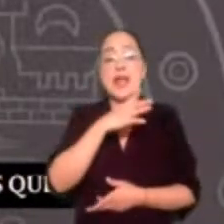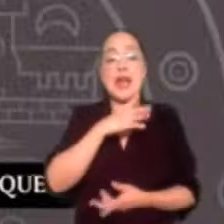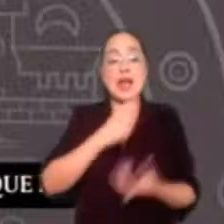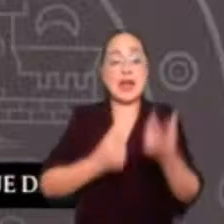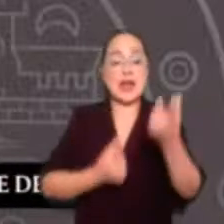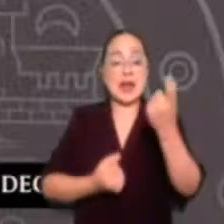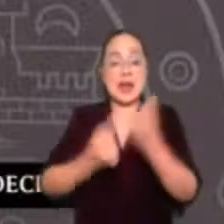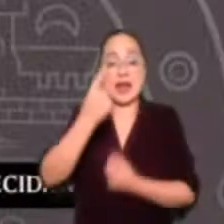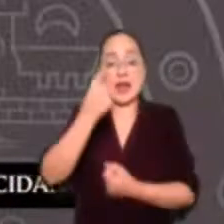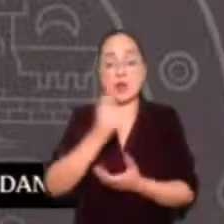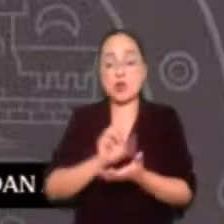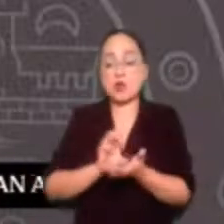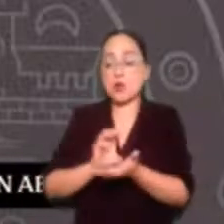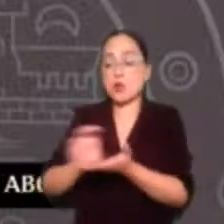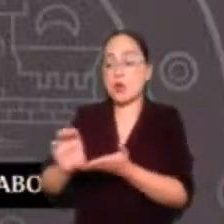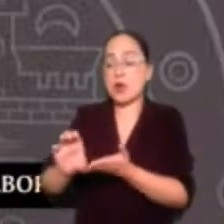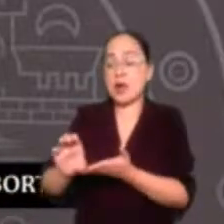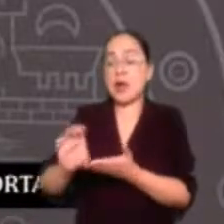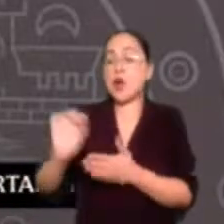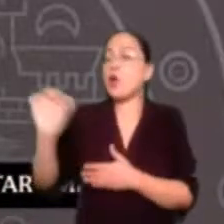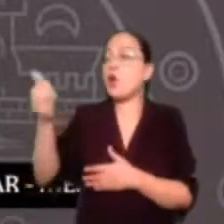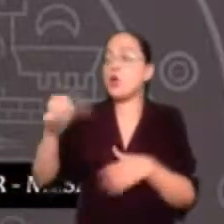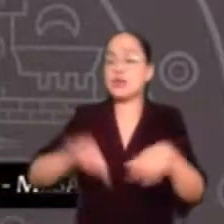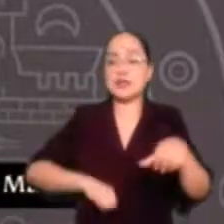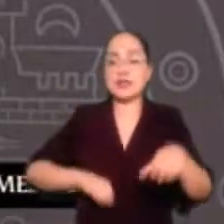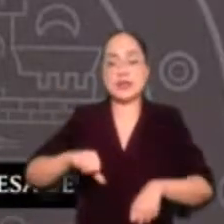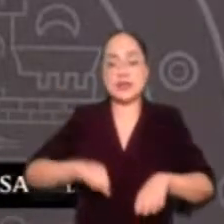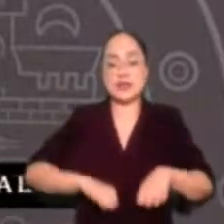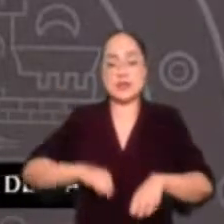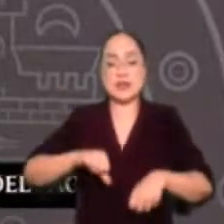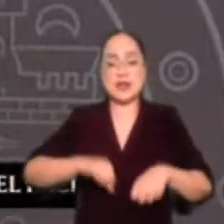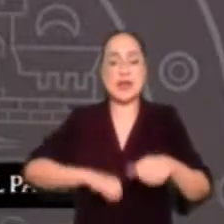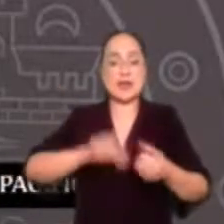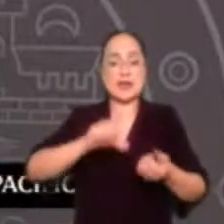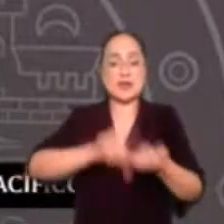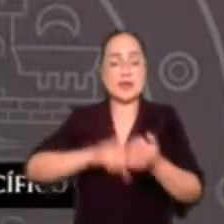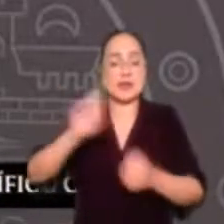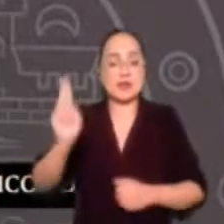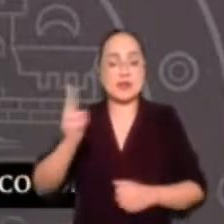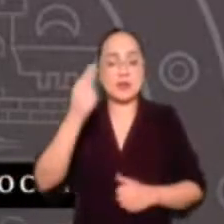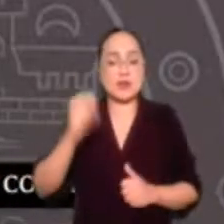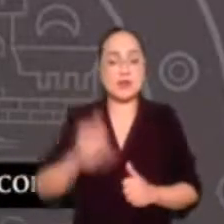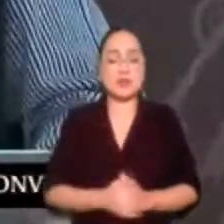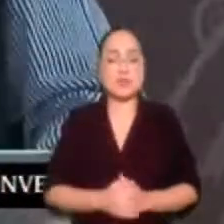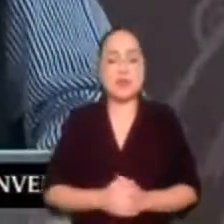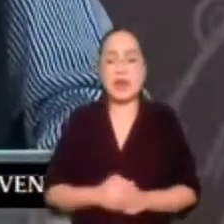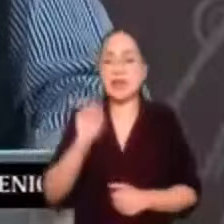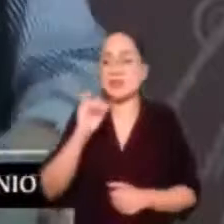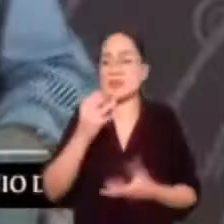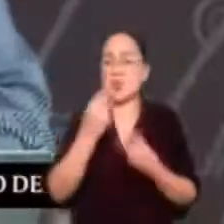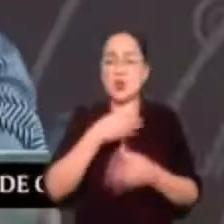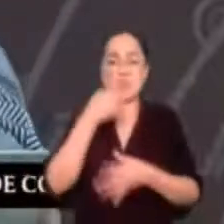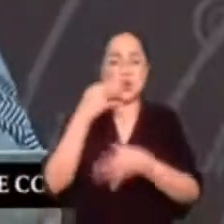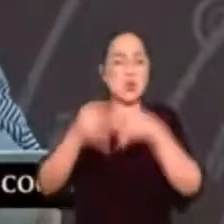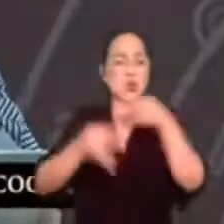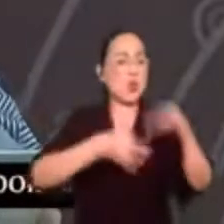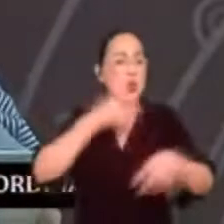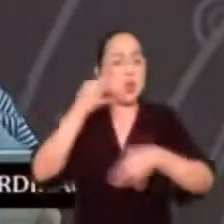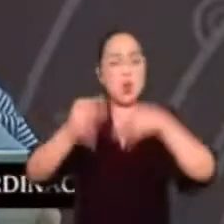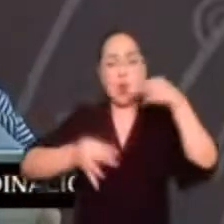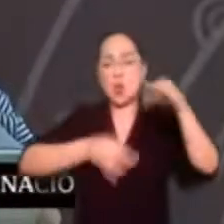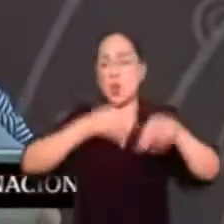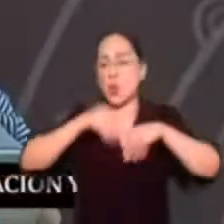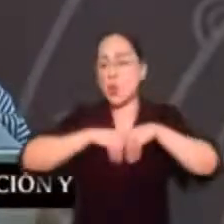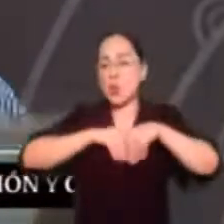actividades externas en la universidad. Eso lo han divulgado mucho. Muchos